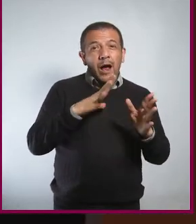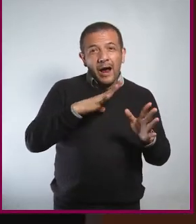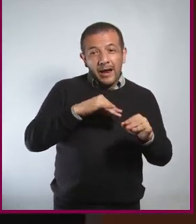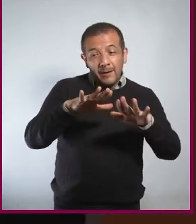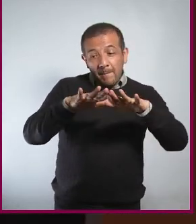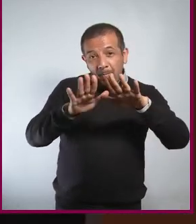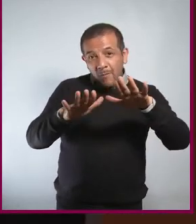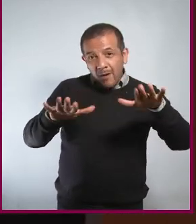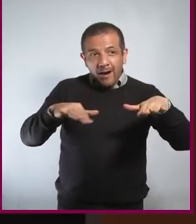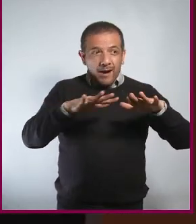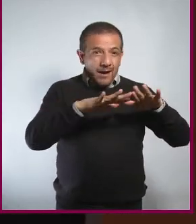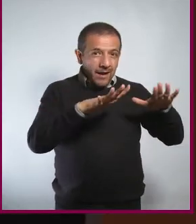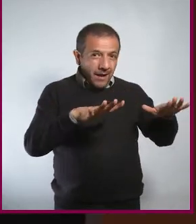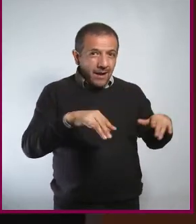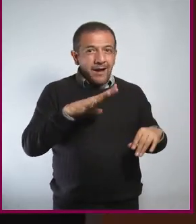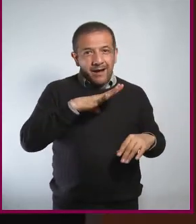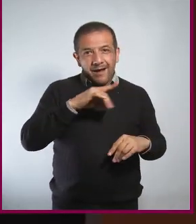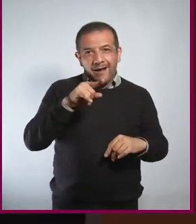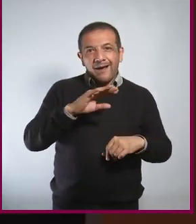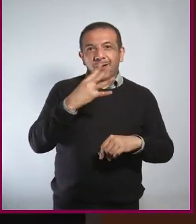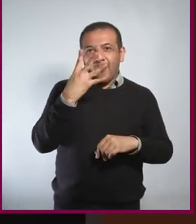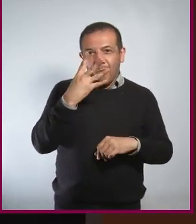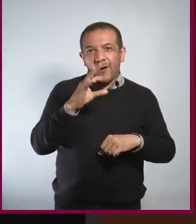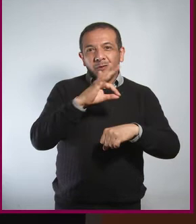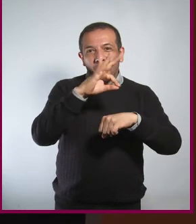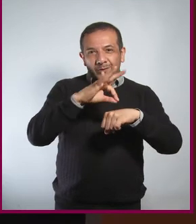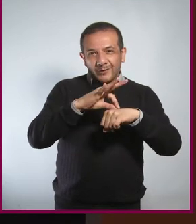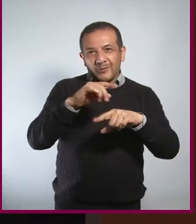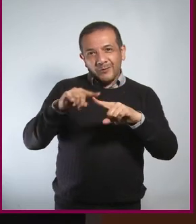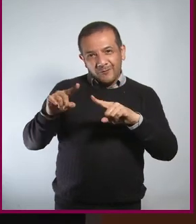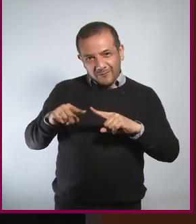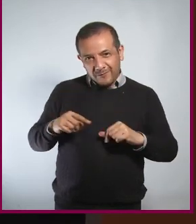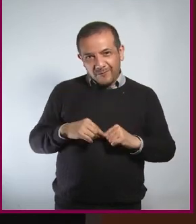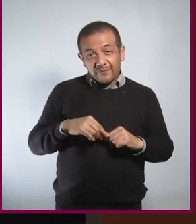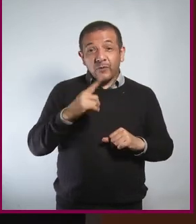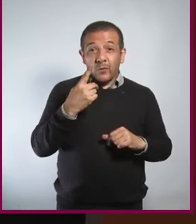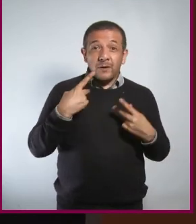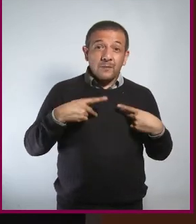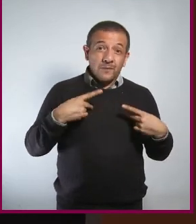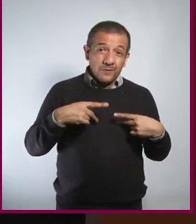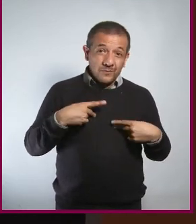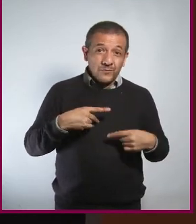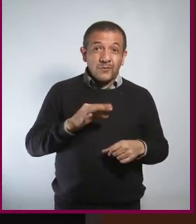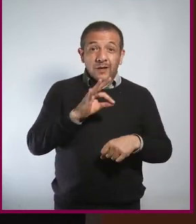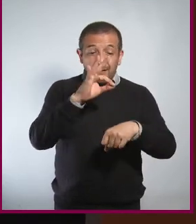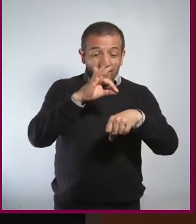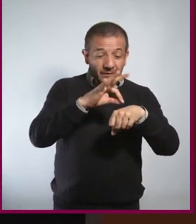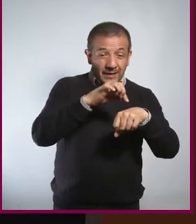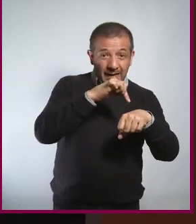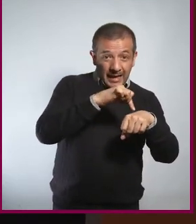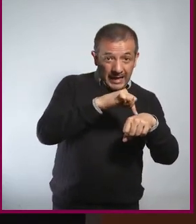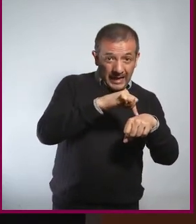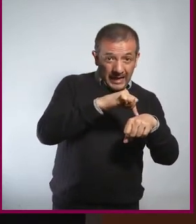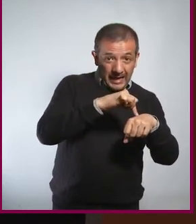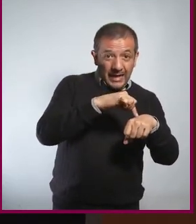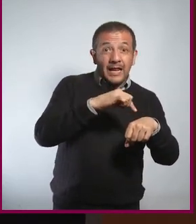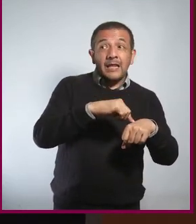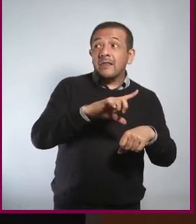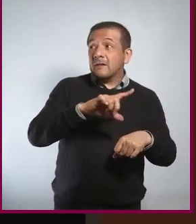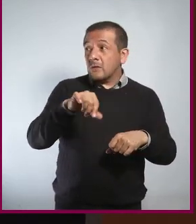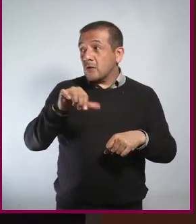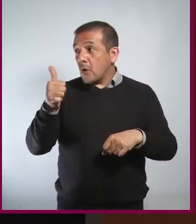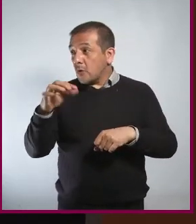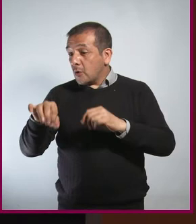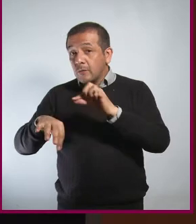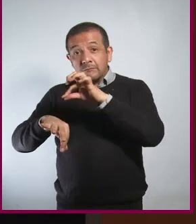quiere decir que entonces con mucha mayor facilidad una persona que es infectada por un serotipo pueda después ser infectada por